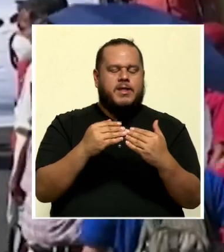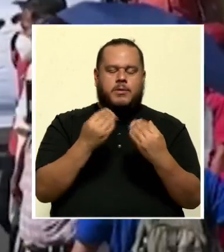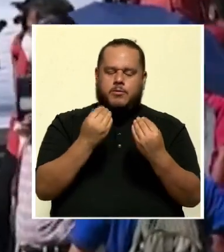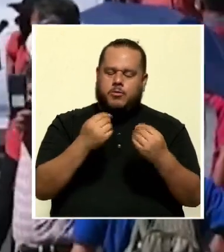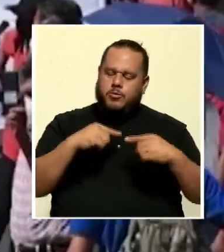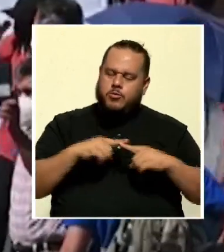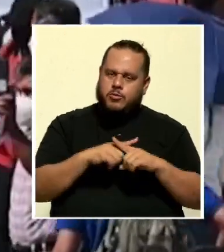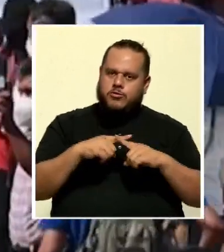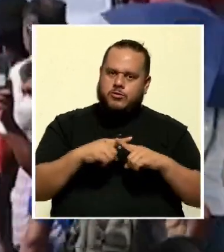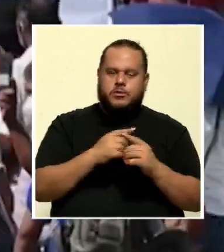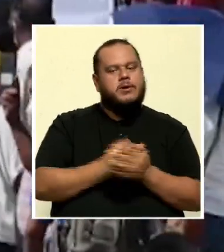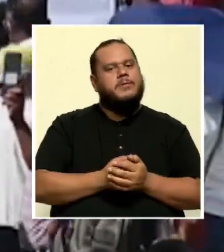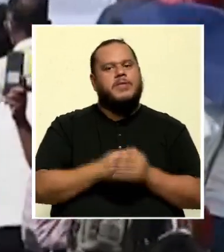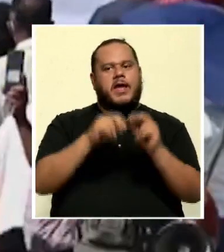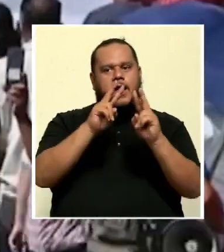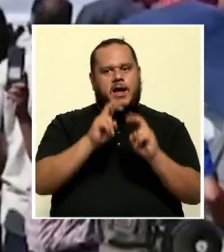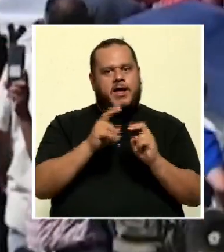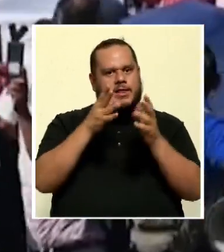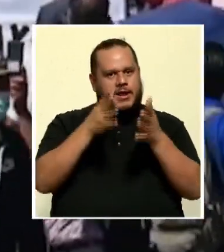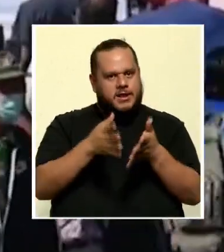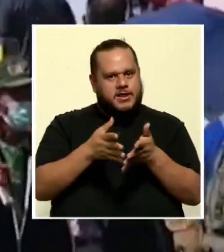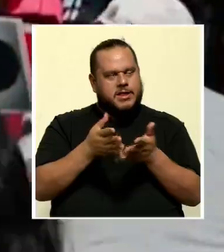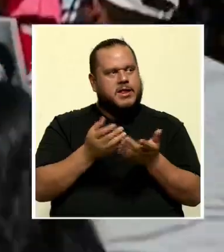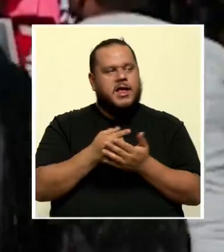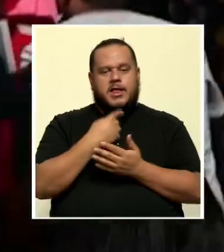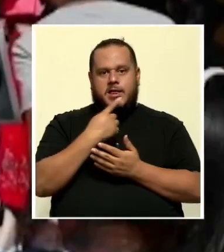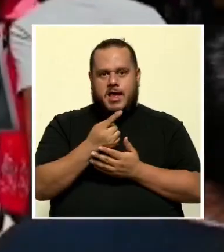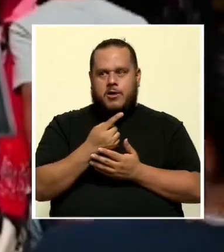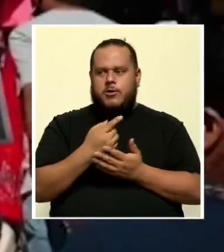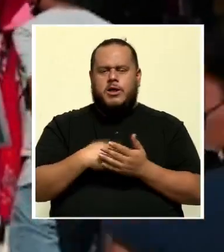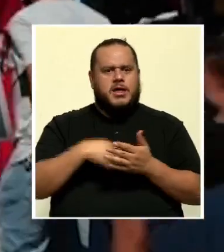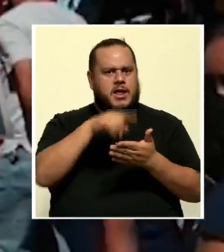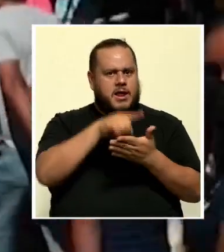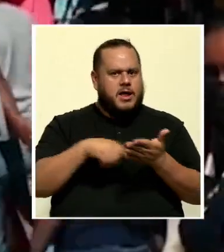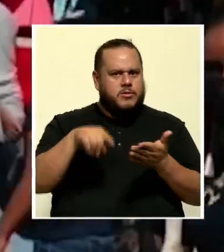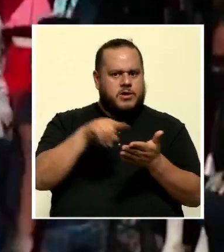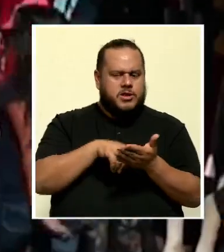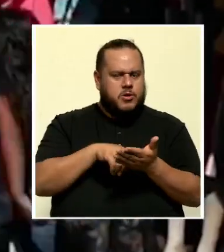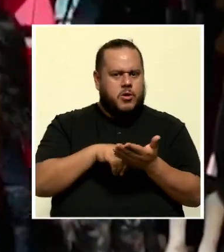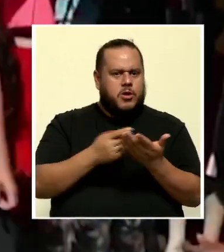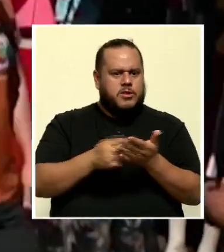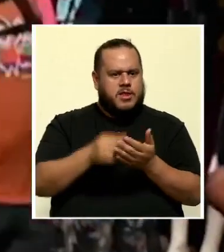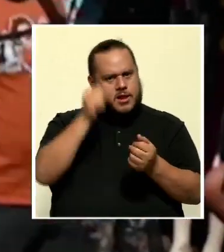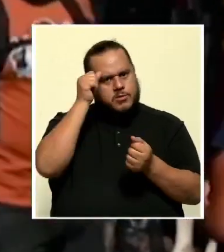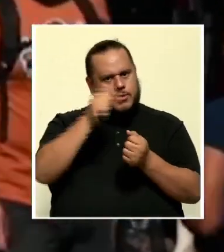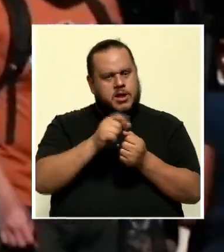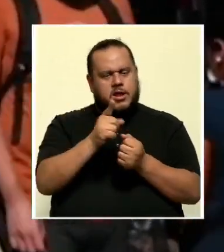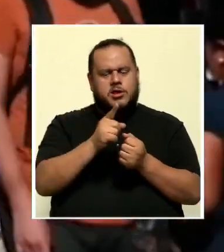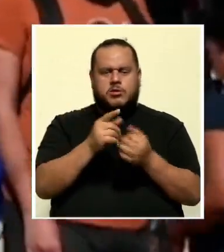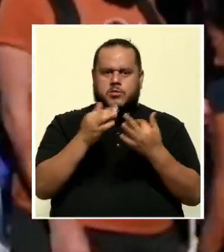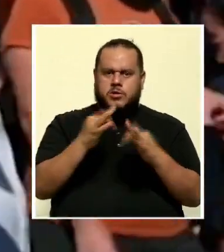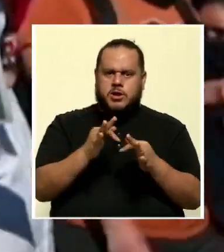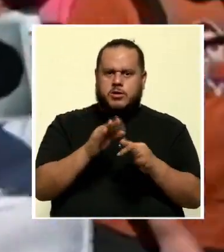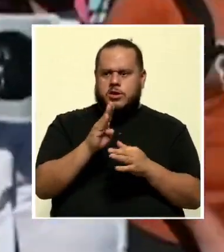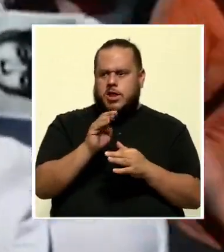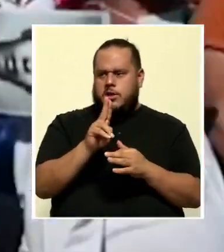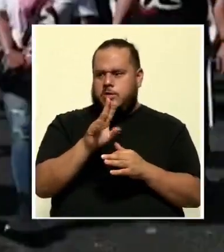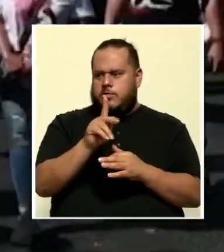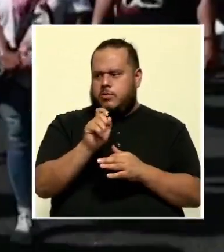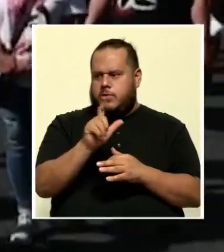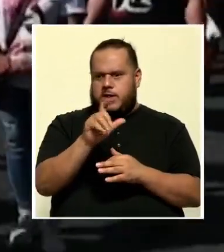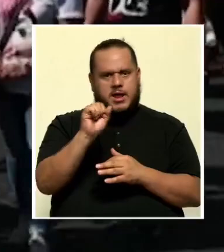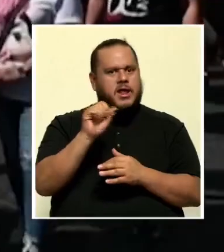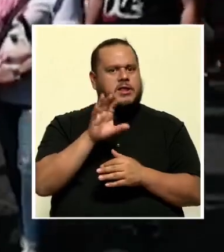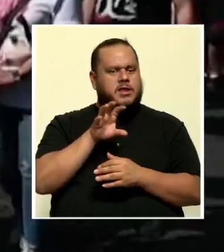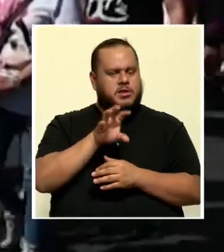dolorosa. Analistas citados por la agencia EFE opinan que la anulación de la conmemoración es un intento de Bukele de imponer su propia